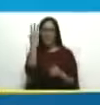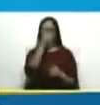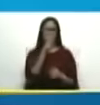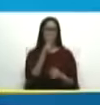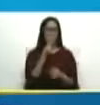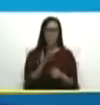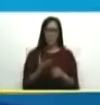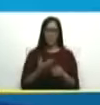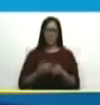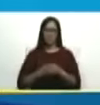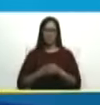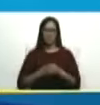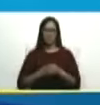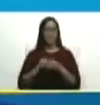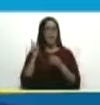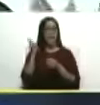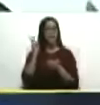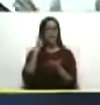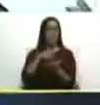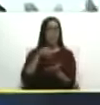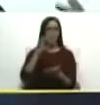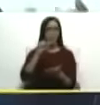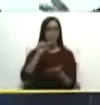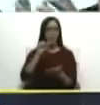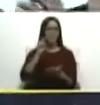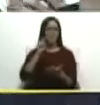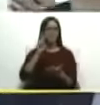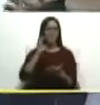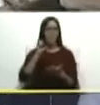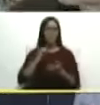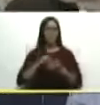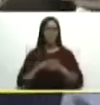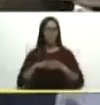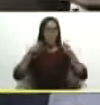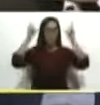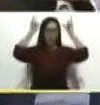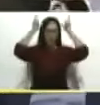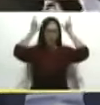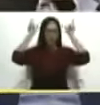bellísima, pues. Allá estuvo Castro Soteldo con los ganaderos.